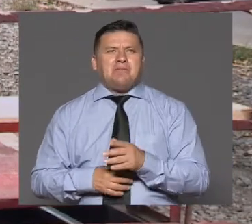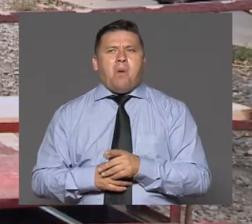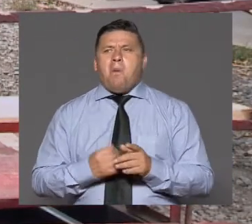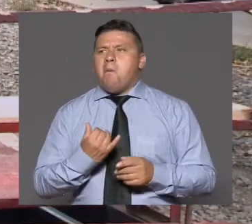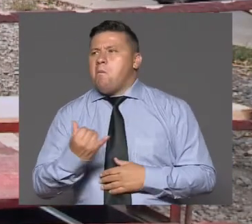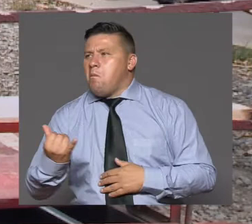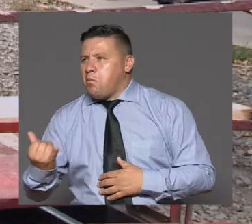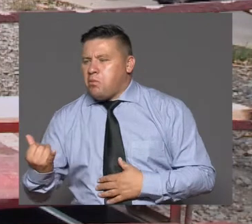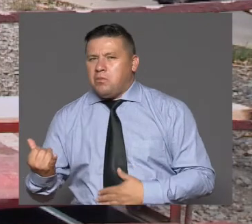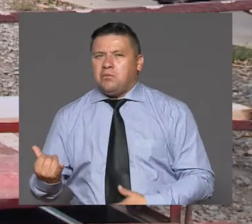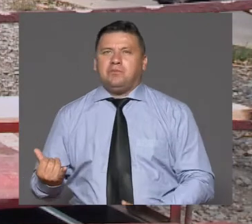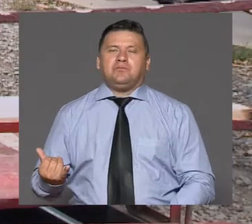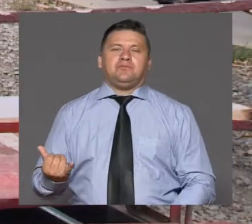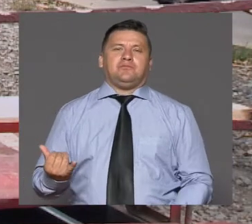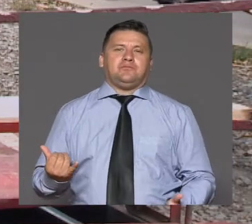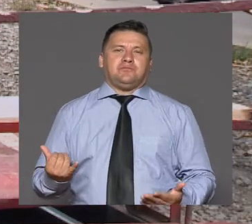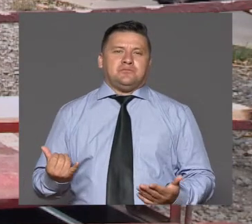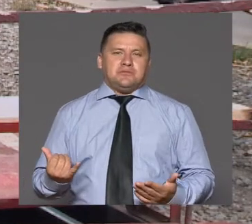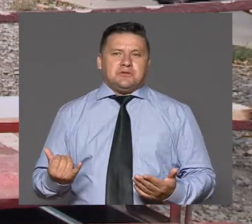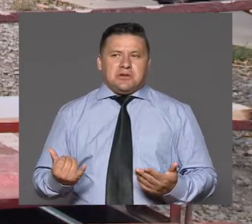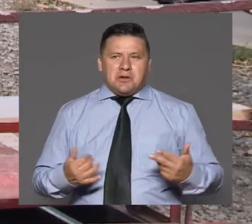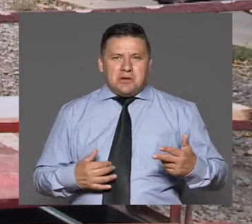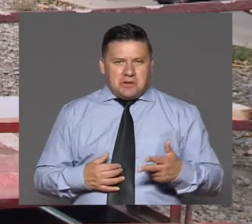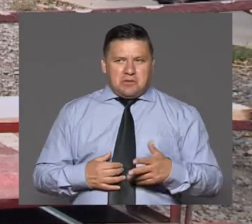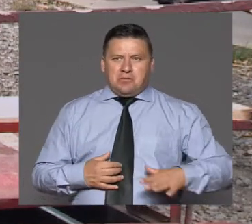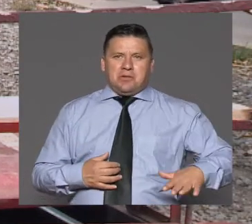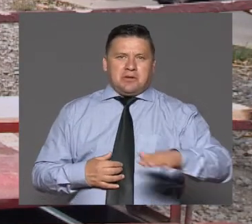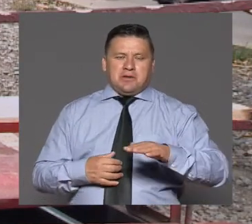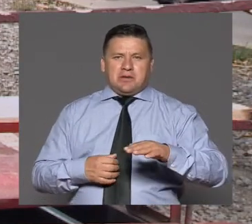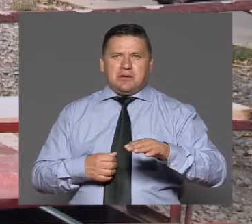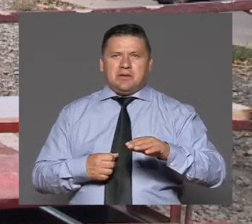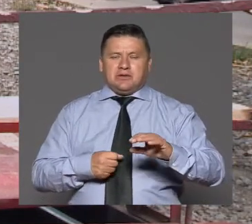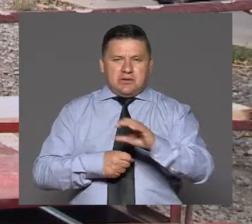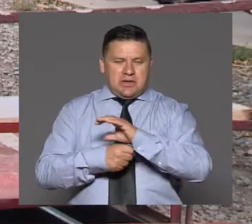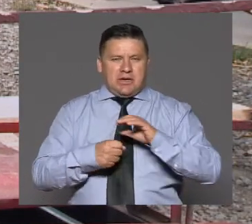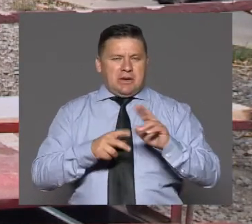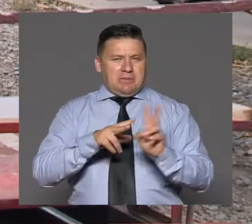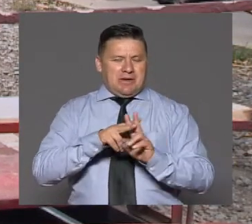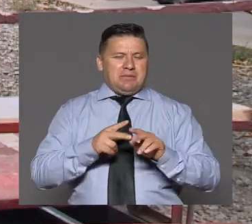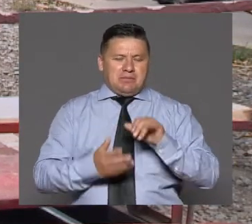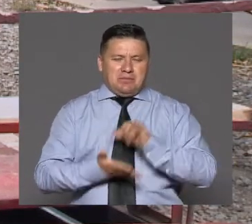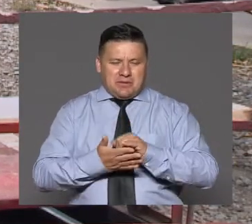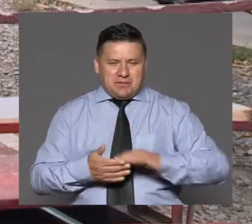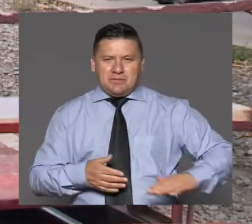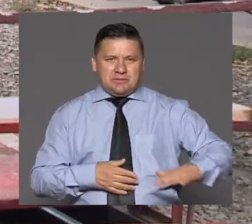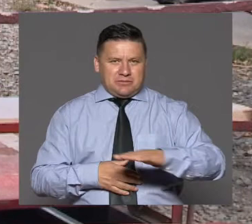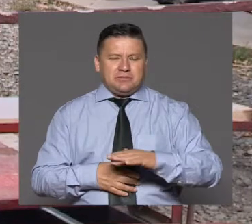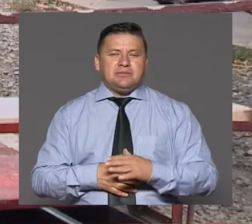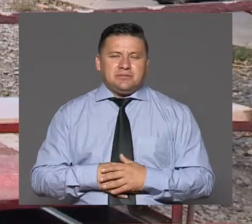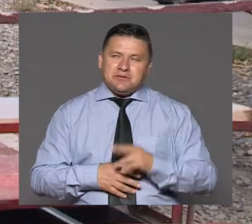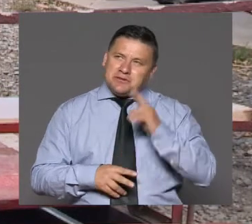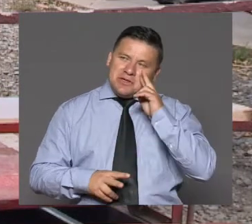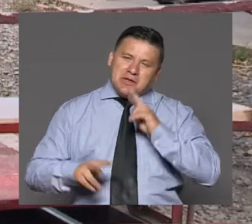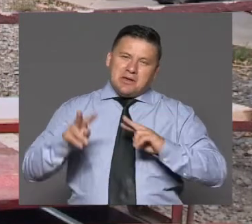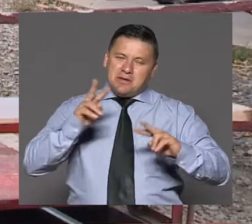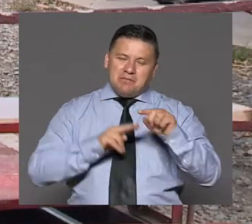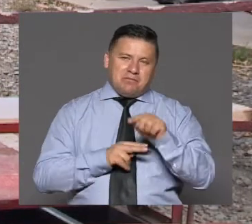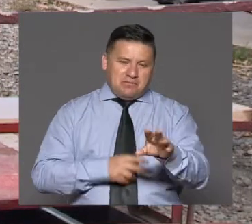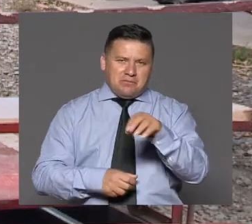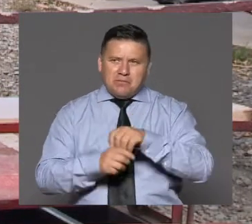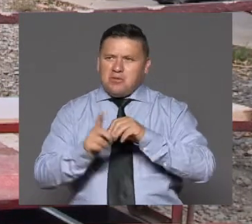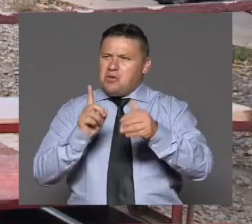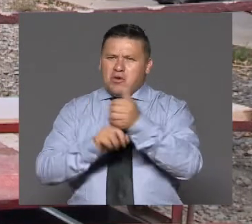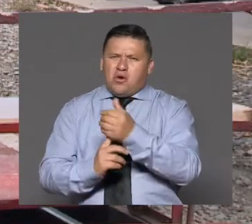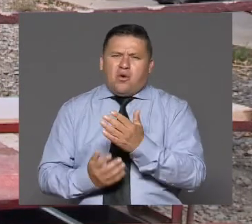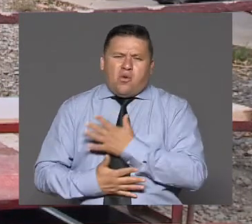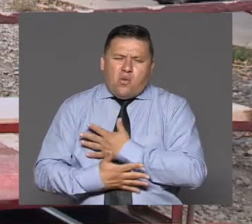hay un desplazamiento de aquí a la ciudad de Villeta en el mismo atractivo turístico y aquí encuentran